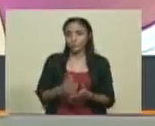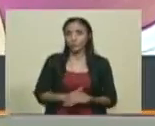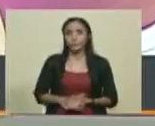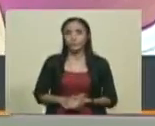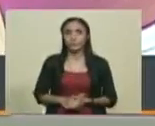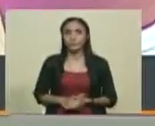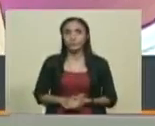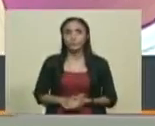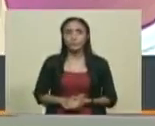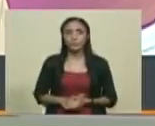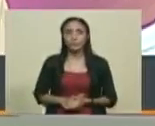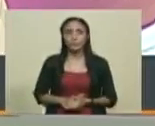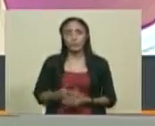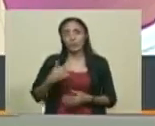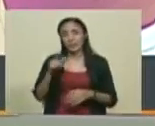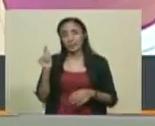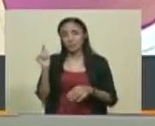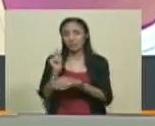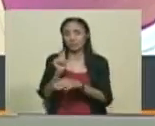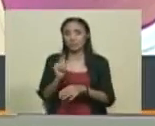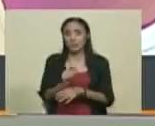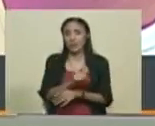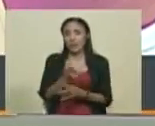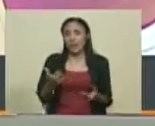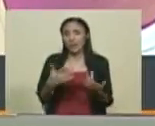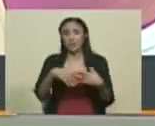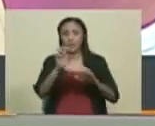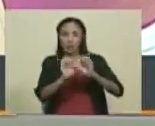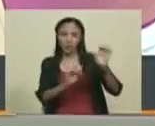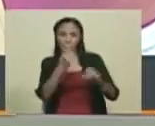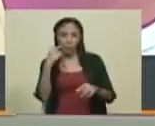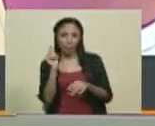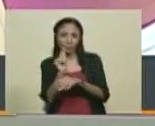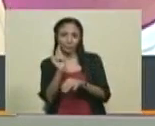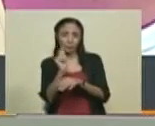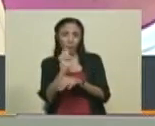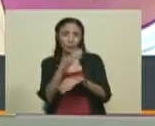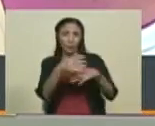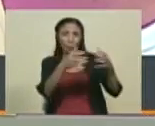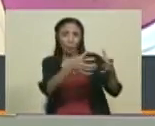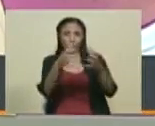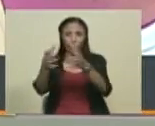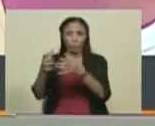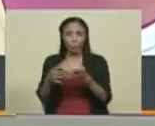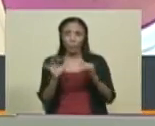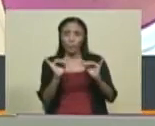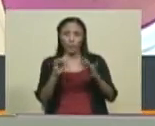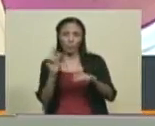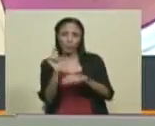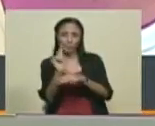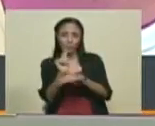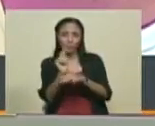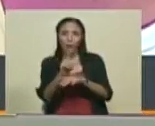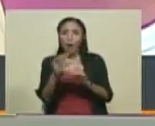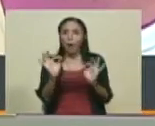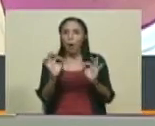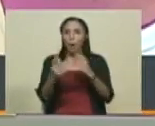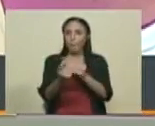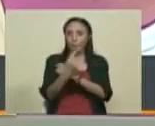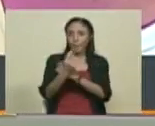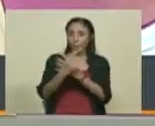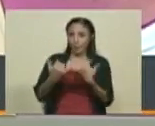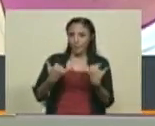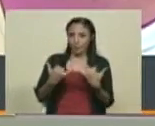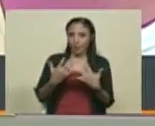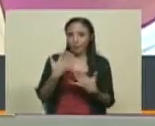La crítica y la autocrítica entre los bolivarianos, entre los revolucionarios,